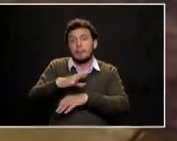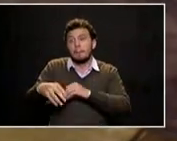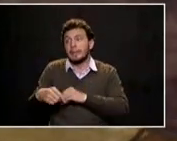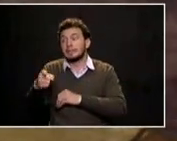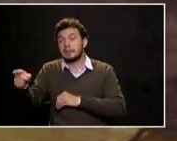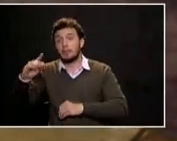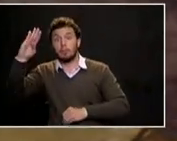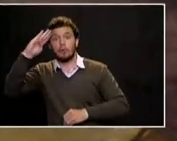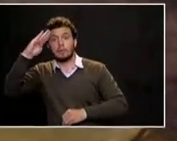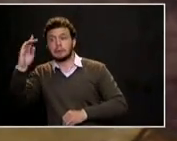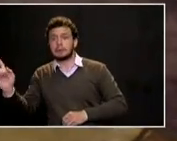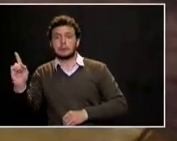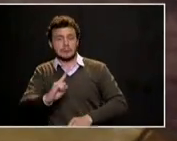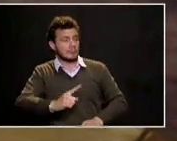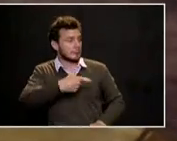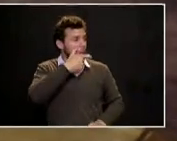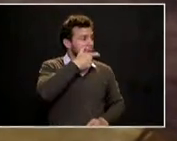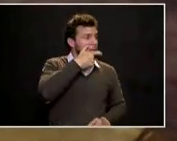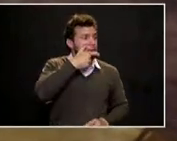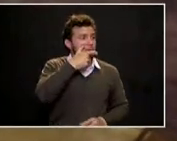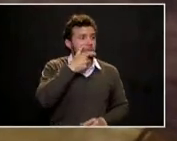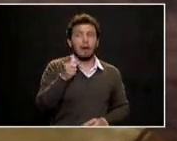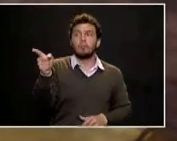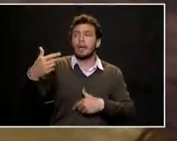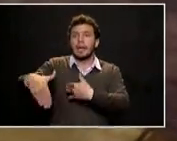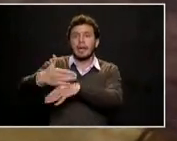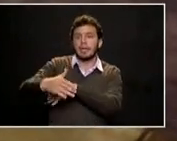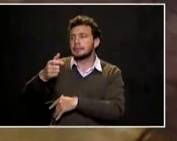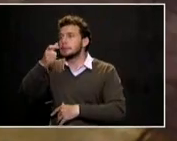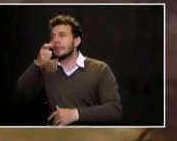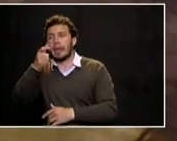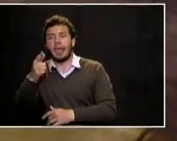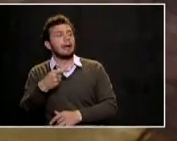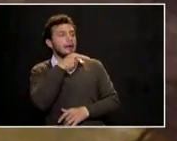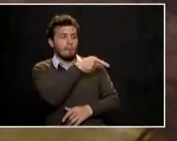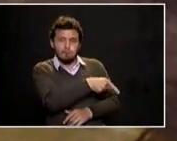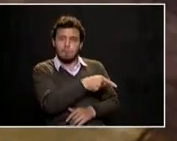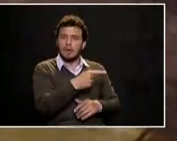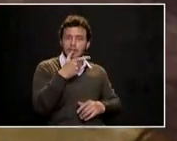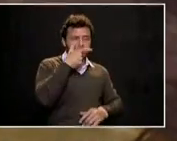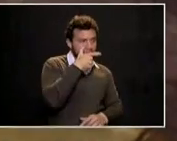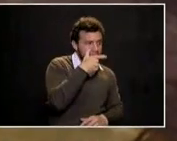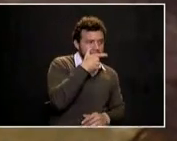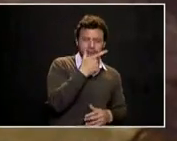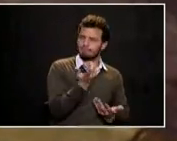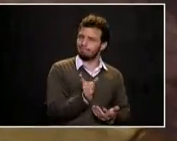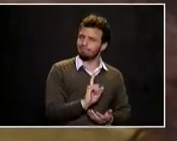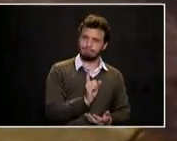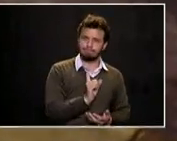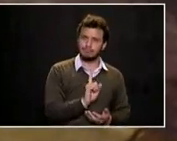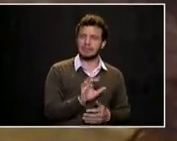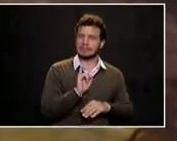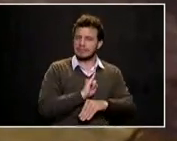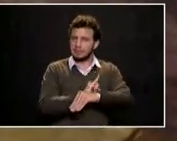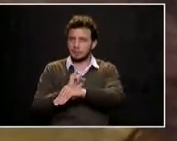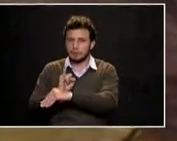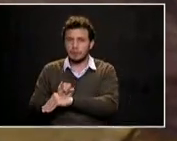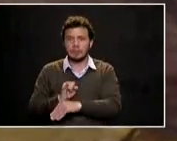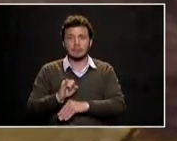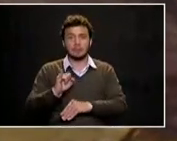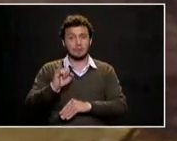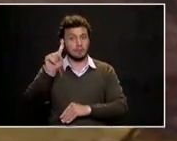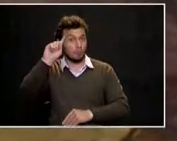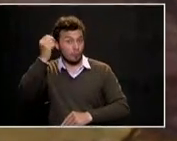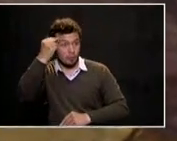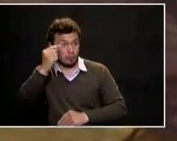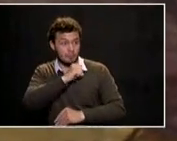irse a cuidarlos y no a estar patrullando en las calles. Nosotros tenemos que lograr entonces, a través de lanzas públicos privadas, lograr ese nuevo objetivo. Una cárcel